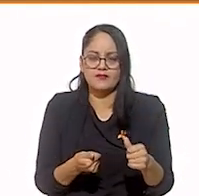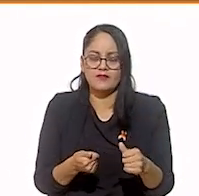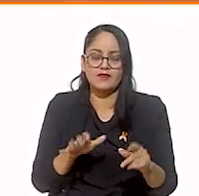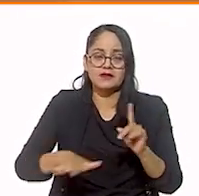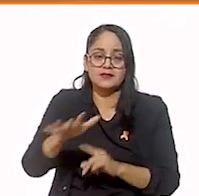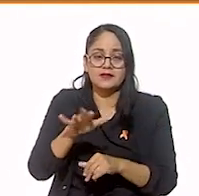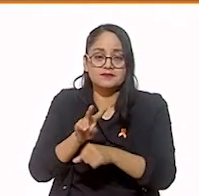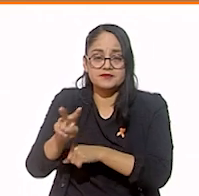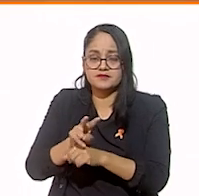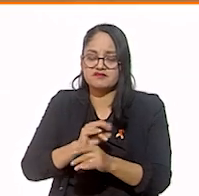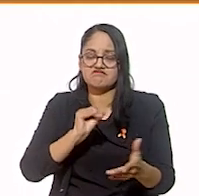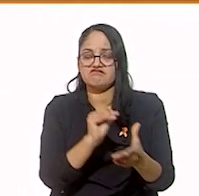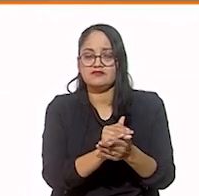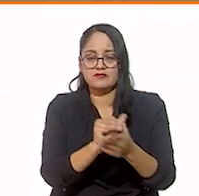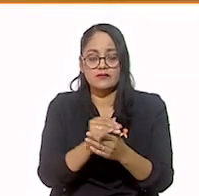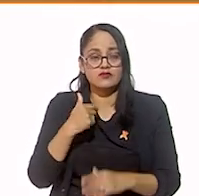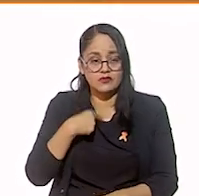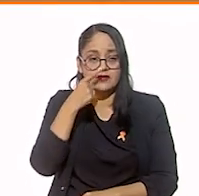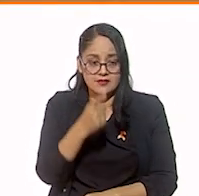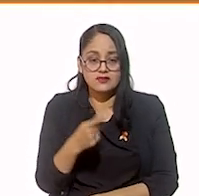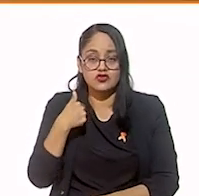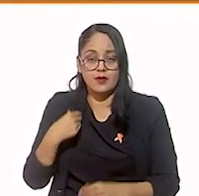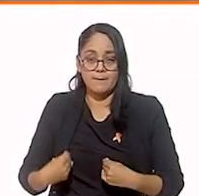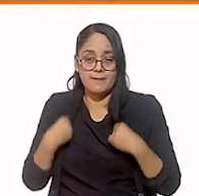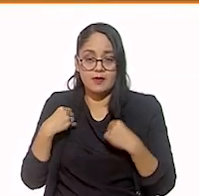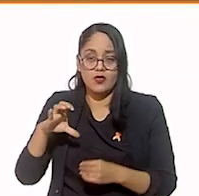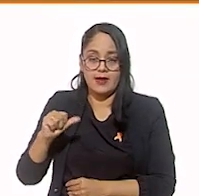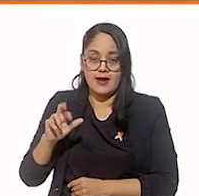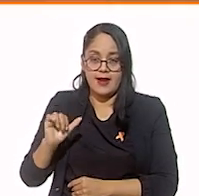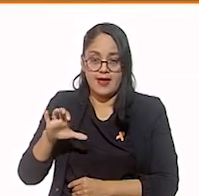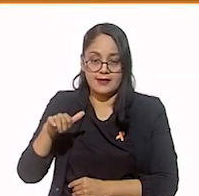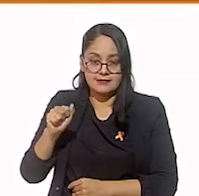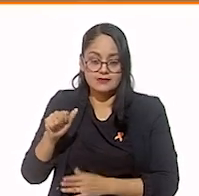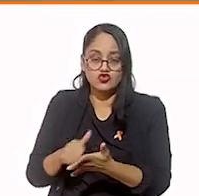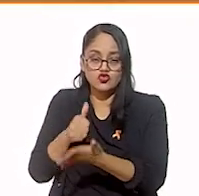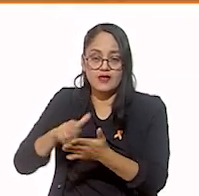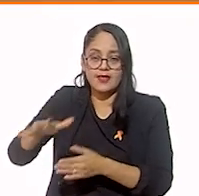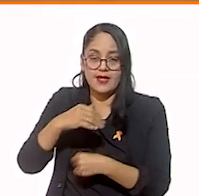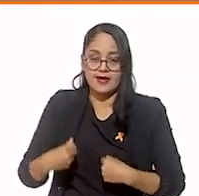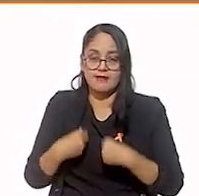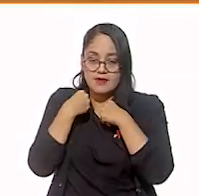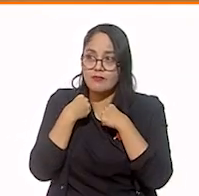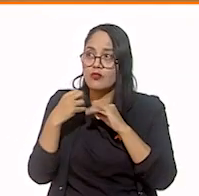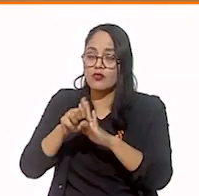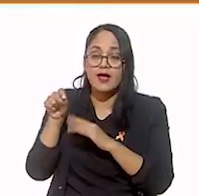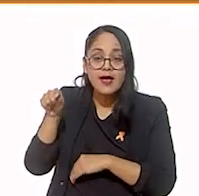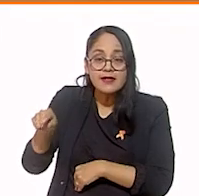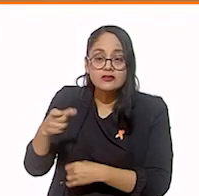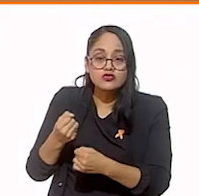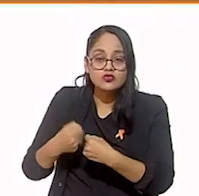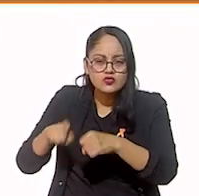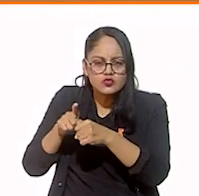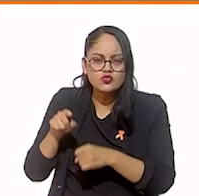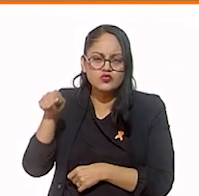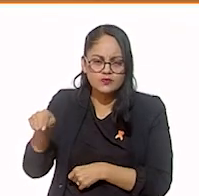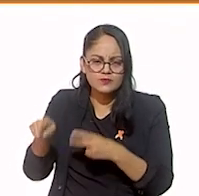sociedad venezolana. Yo les puedo decir que yo vivo en Caracas, yo estoy permanentemente en la capital y no hay, digamos, que en la sociedad